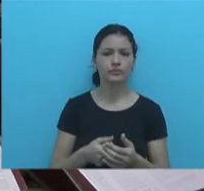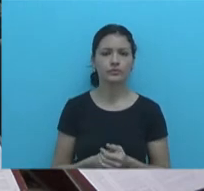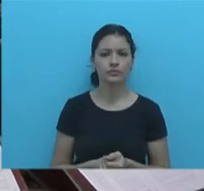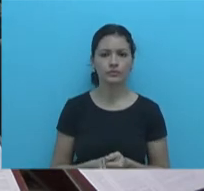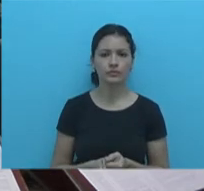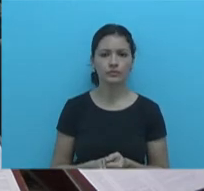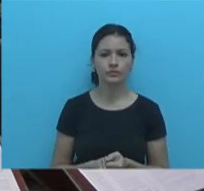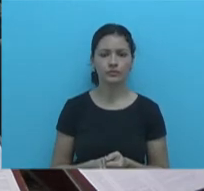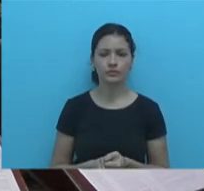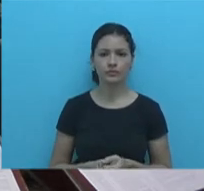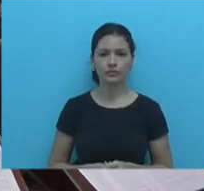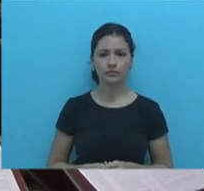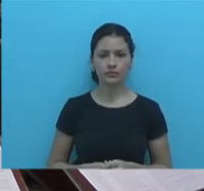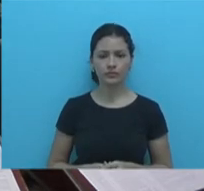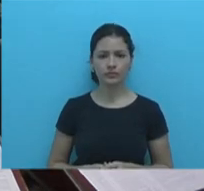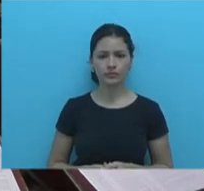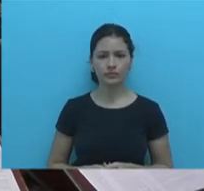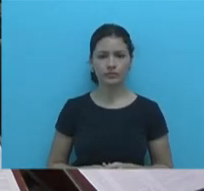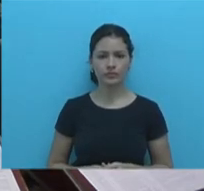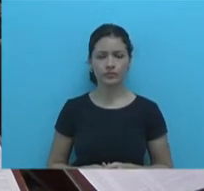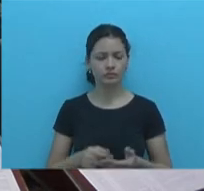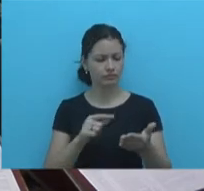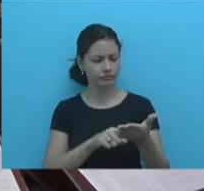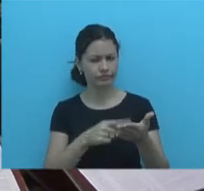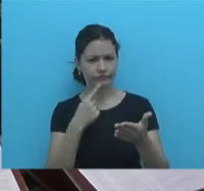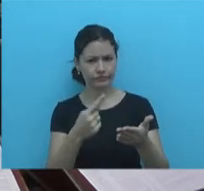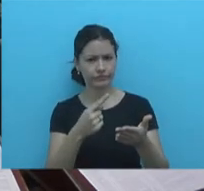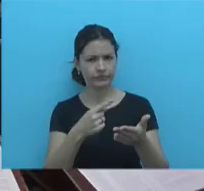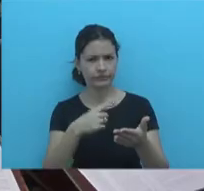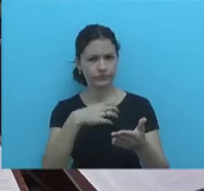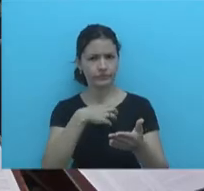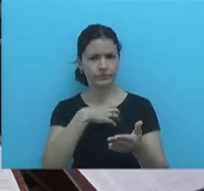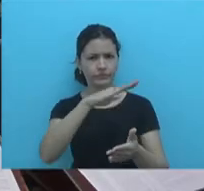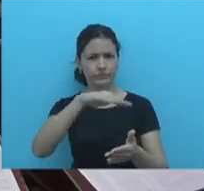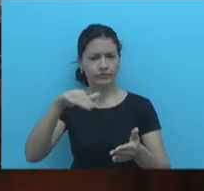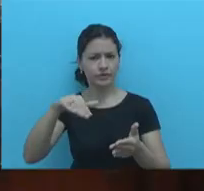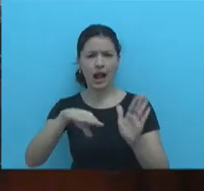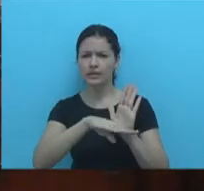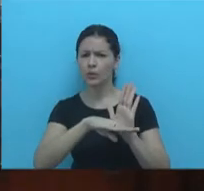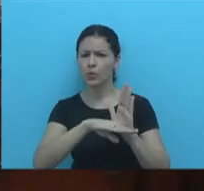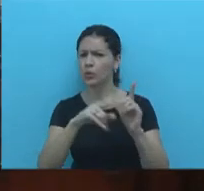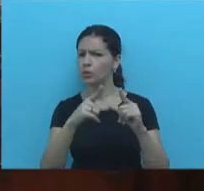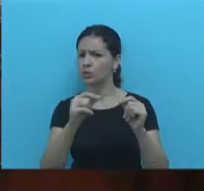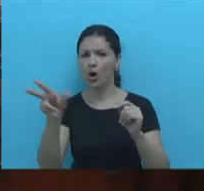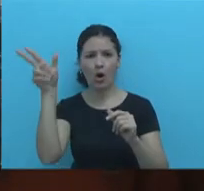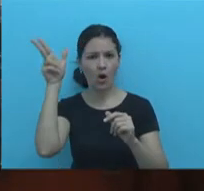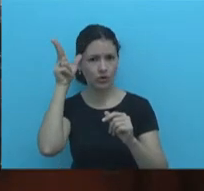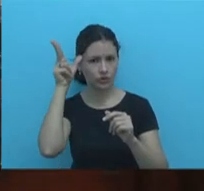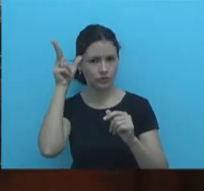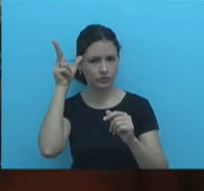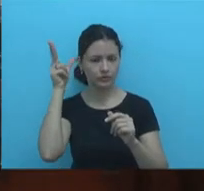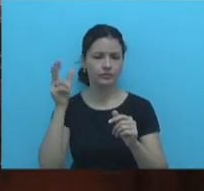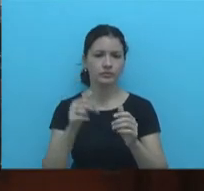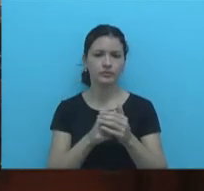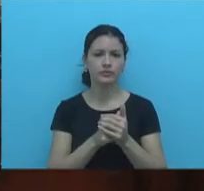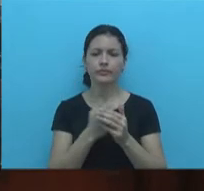Sí, sí. Cuando habla de que la cantidad de estudiantes en cada taller debe ser... ¿El artículo? ¿Qué 8. El artículo 8.